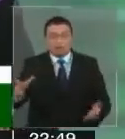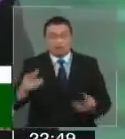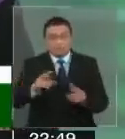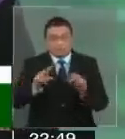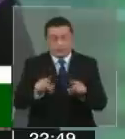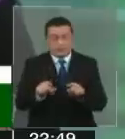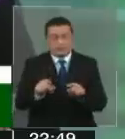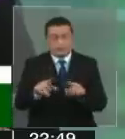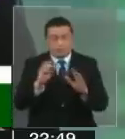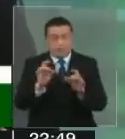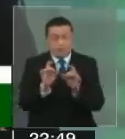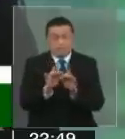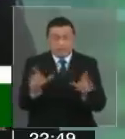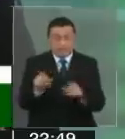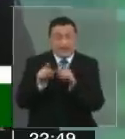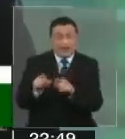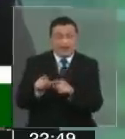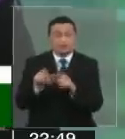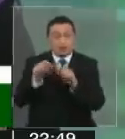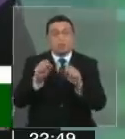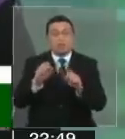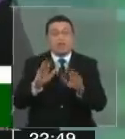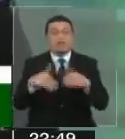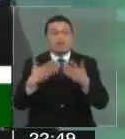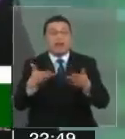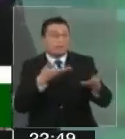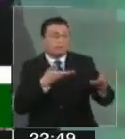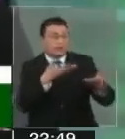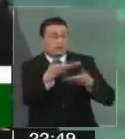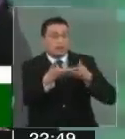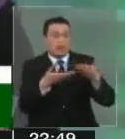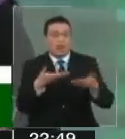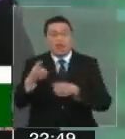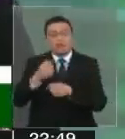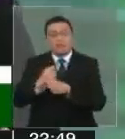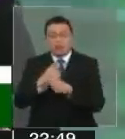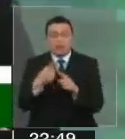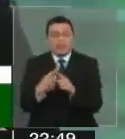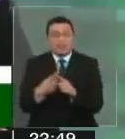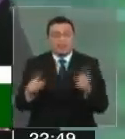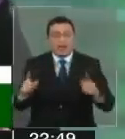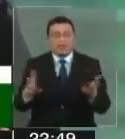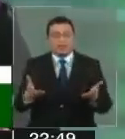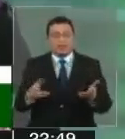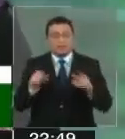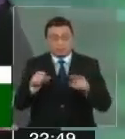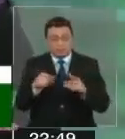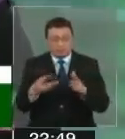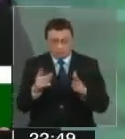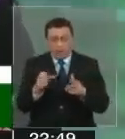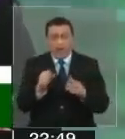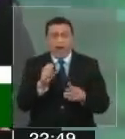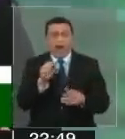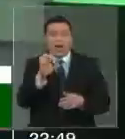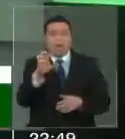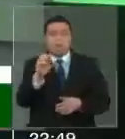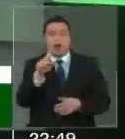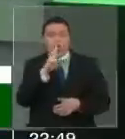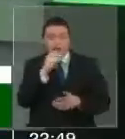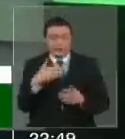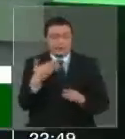justamente su particularidad, puede generar relaciones laborales completamente distintas. Son un aporte, una manera